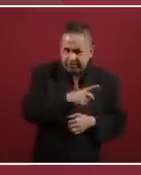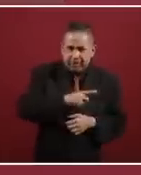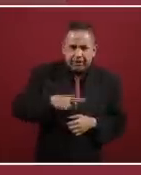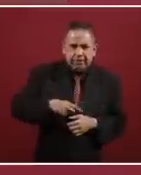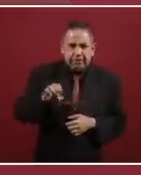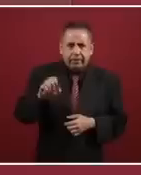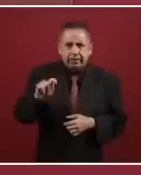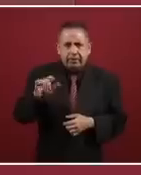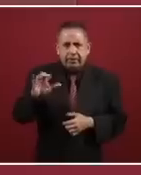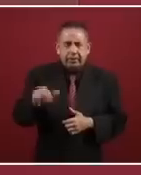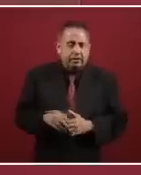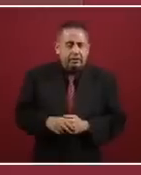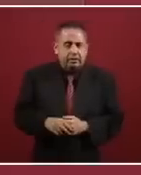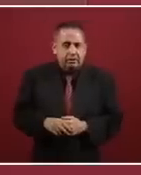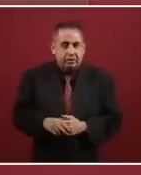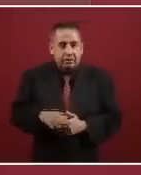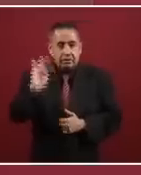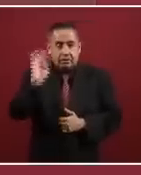Una empresa